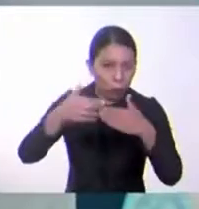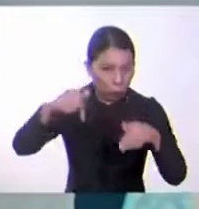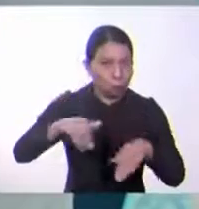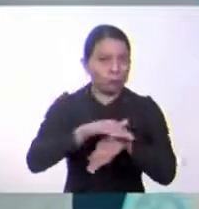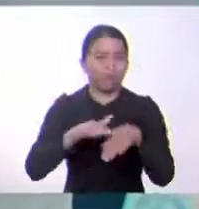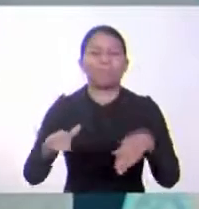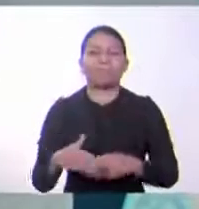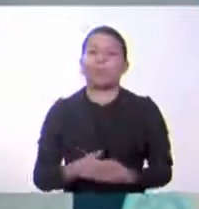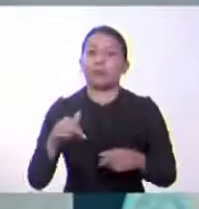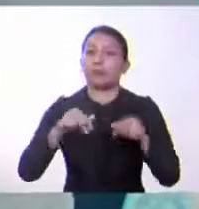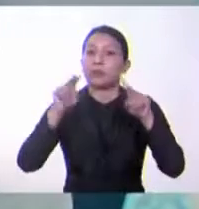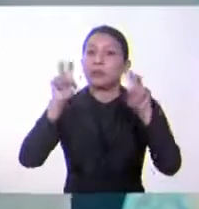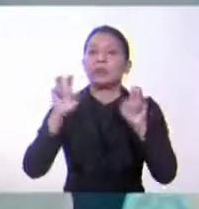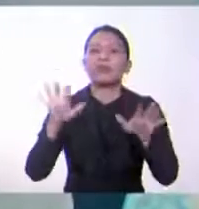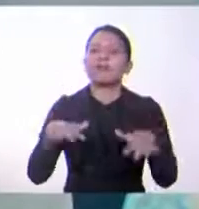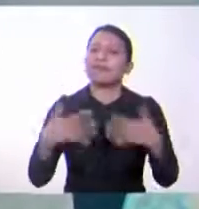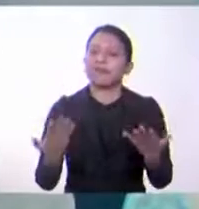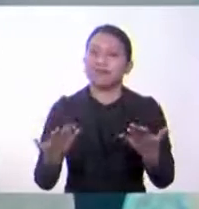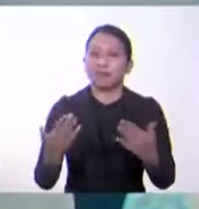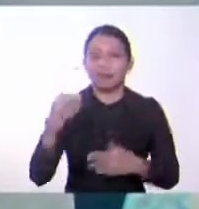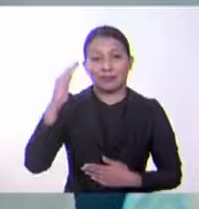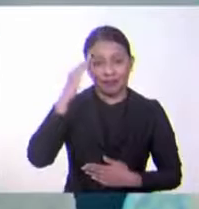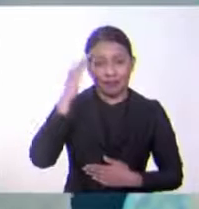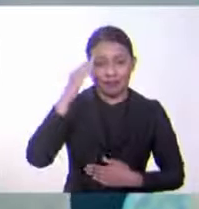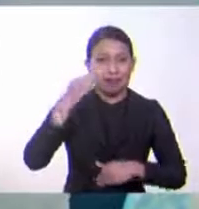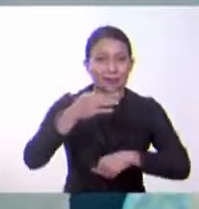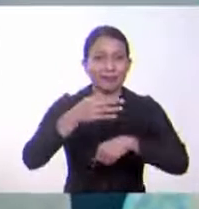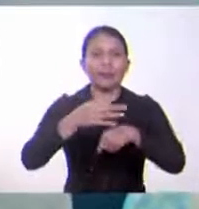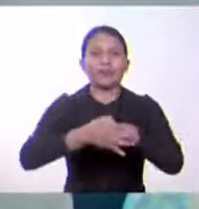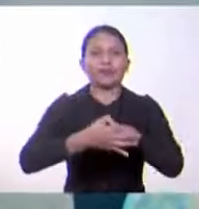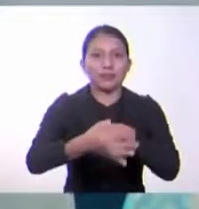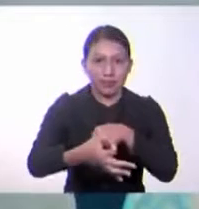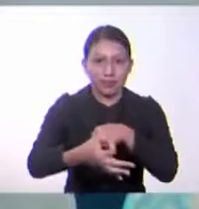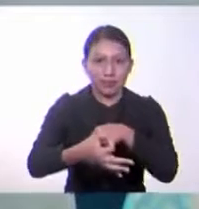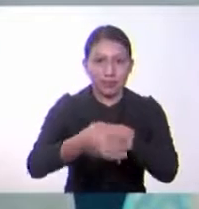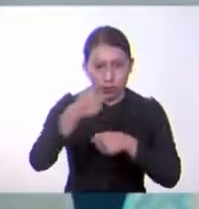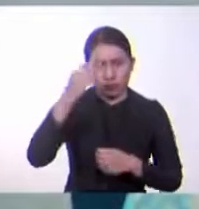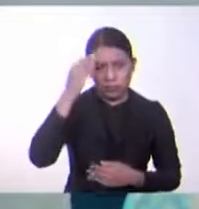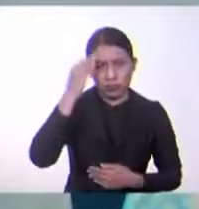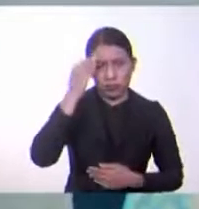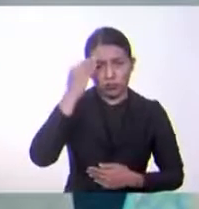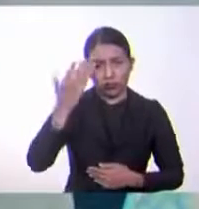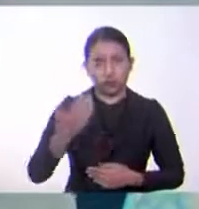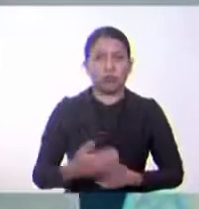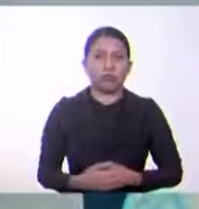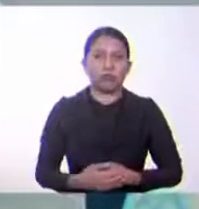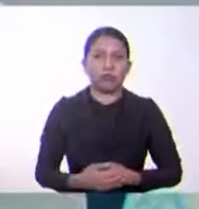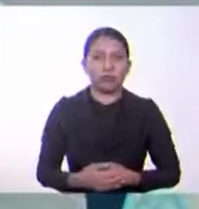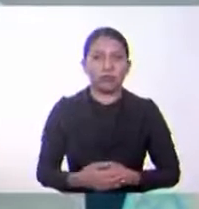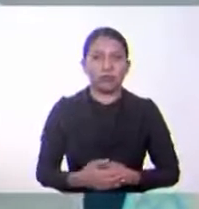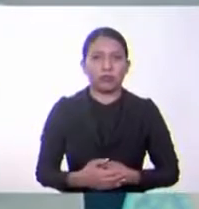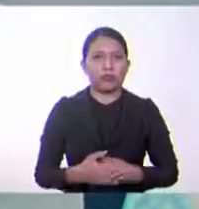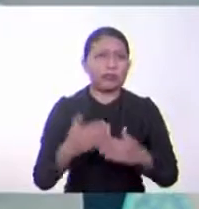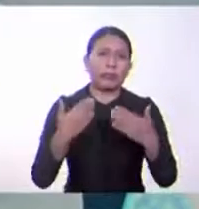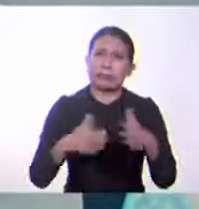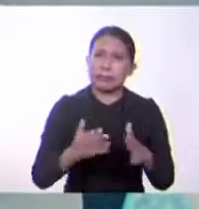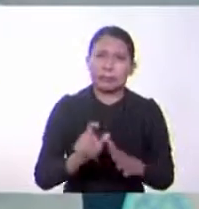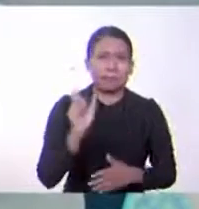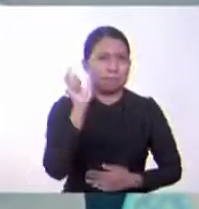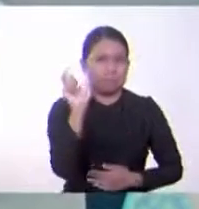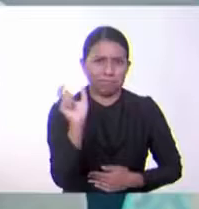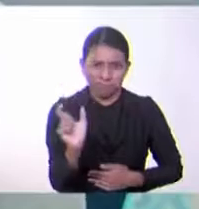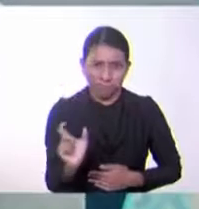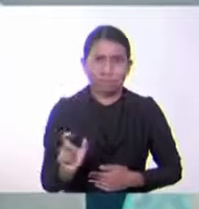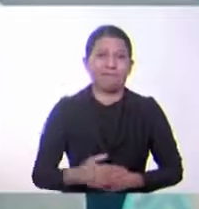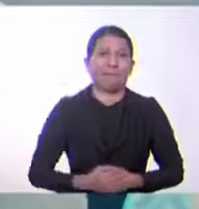a terminar hablando sobre la célula. Como ya se habrán dado cuenta, hemos dado mucho vocabulario, hemos